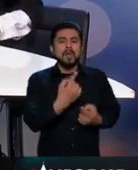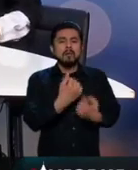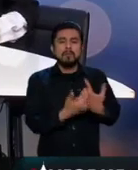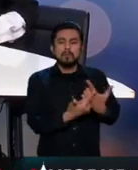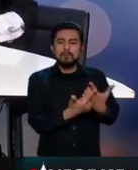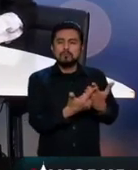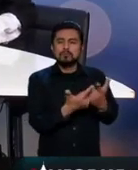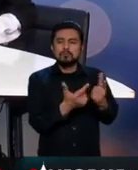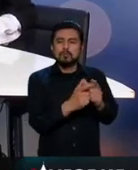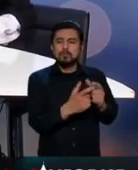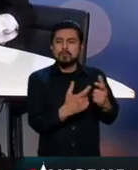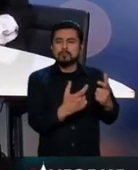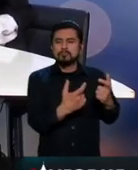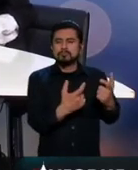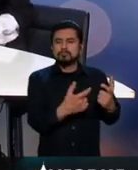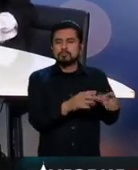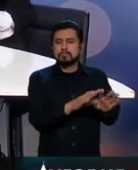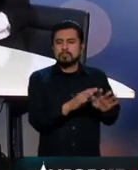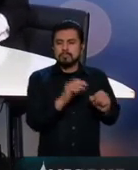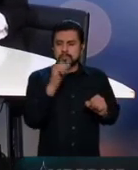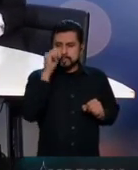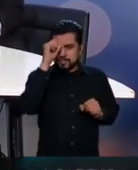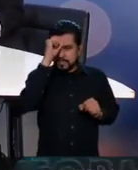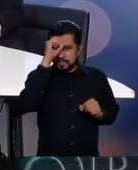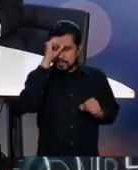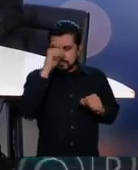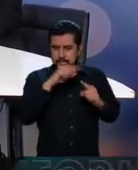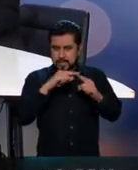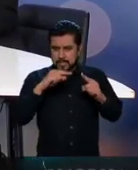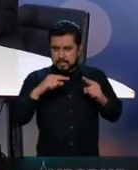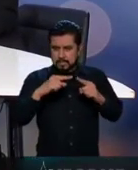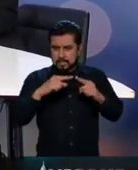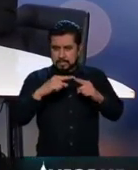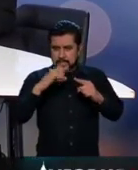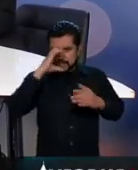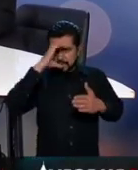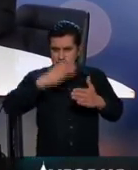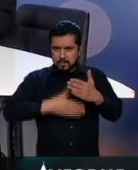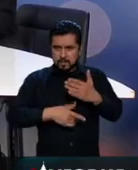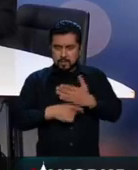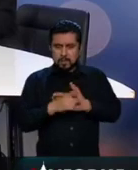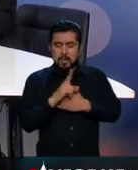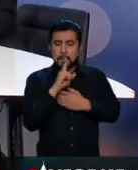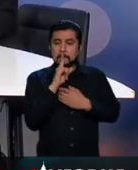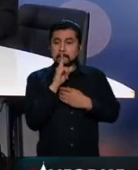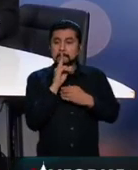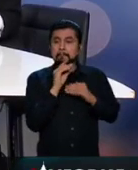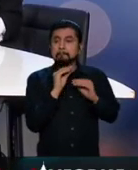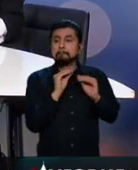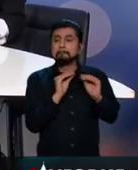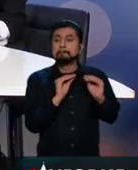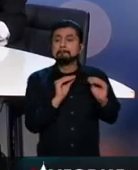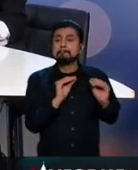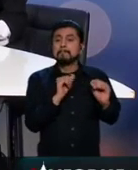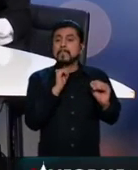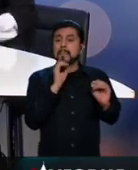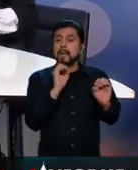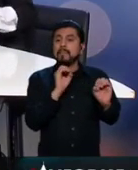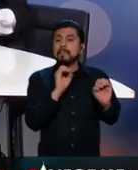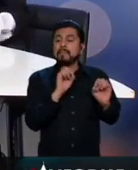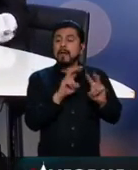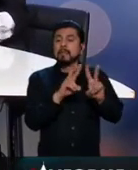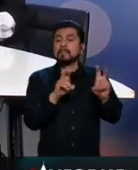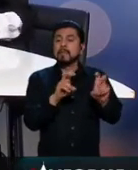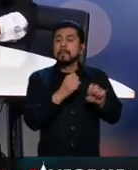cúpulas de la Iglesia Católica pues han callado frente a ciertos temas, por ejemplo el tema de la